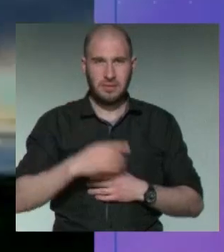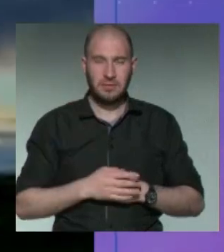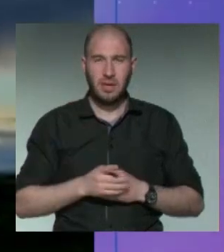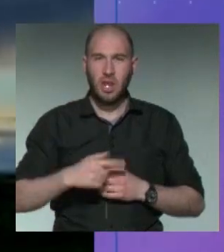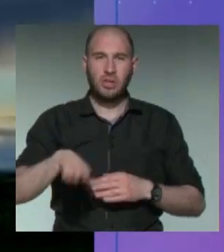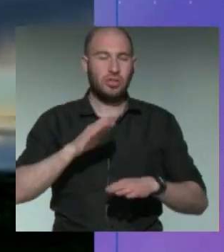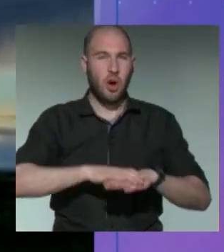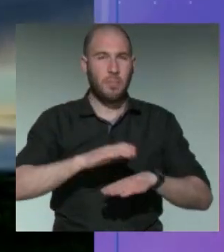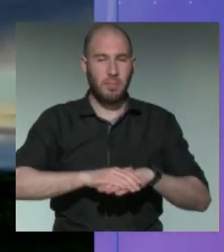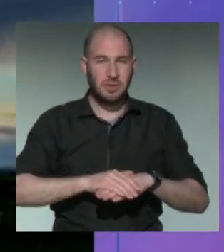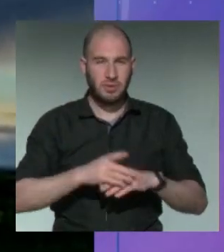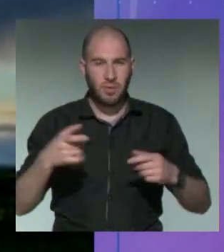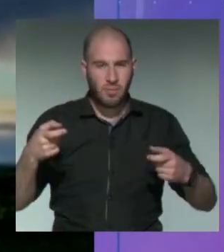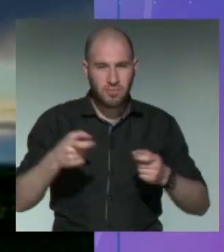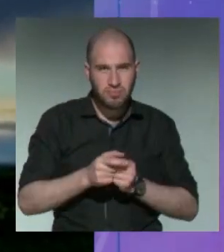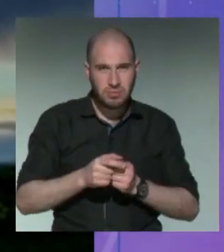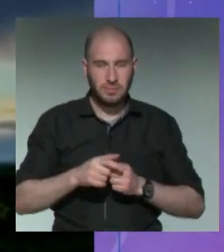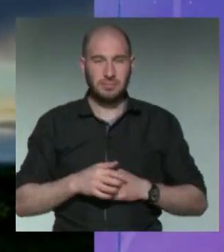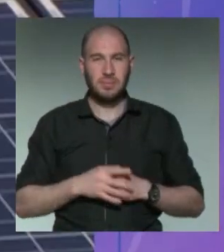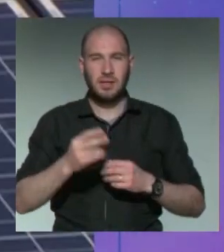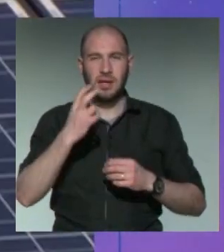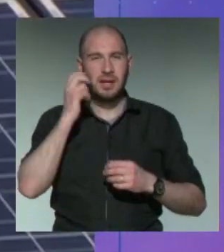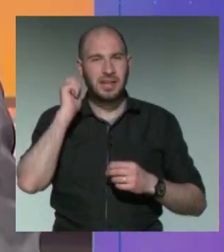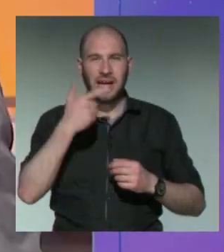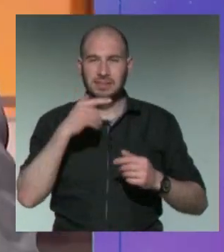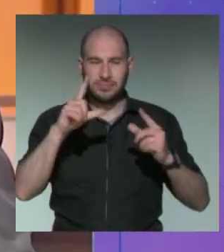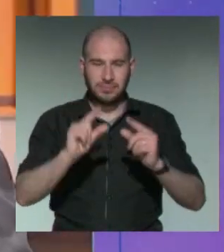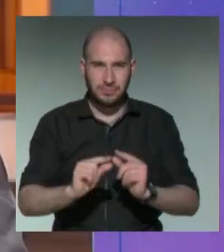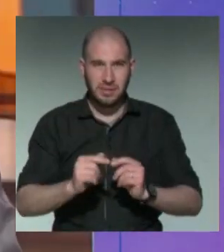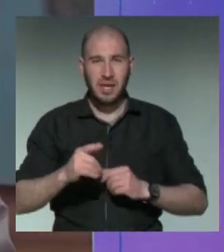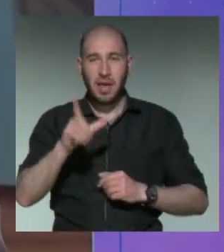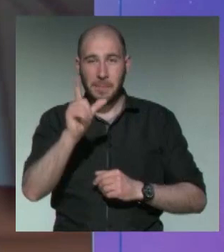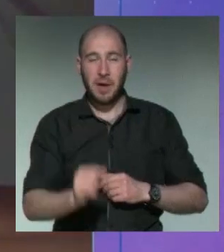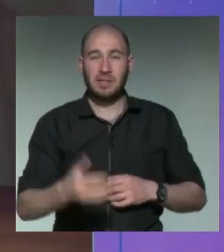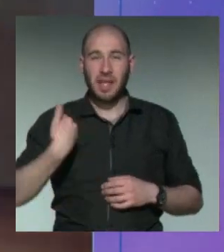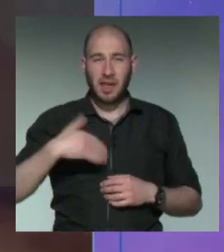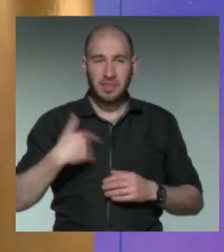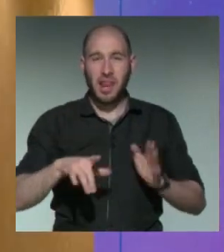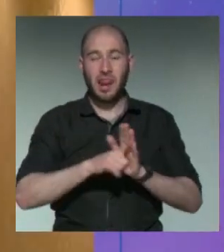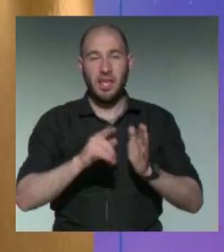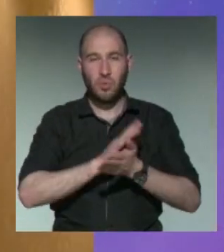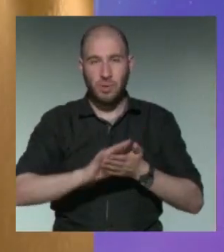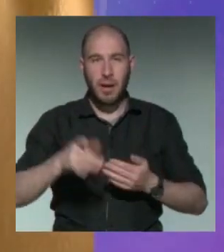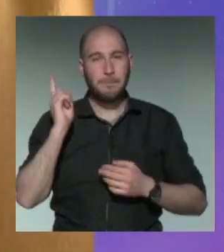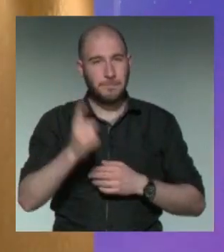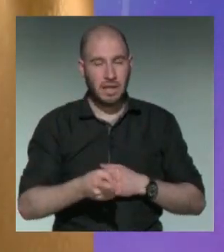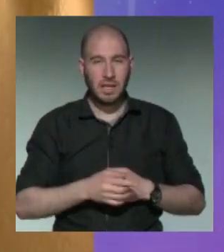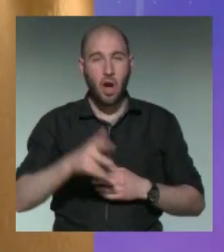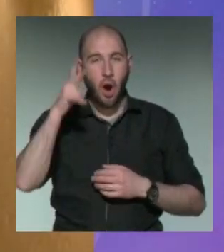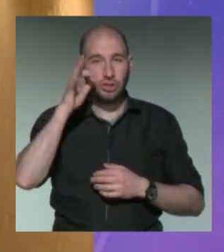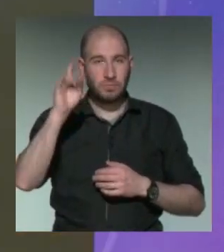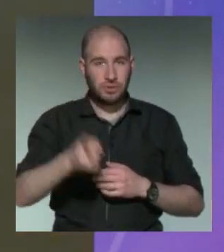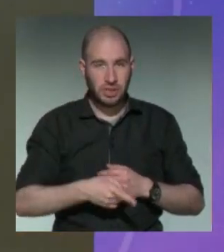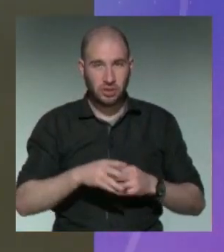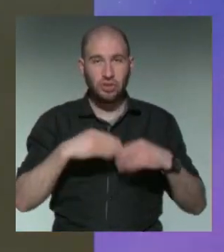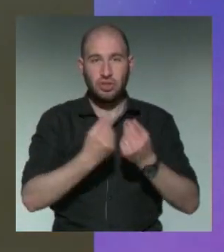estar comprometidos en reducir la emisión de gases. En la República Argentina hay una nueva ley. Obliga a que el 8%